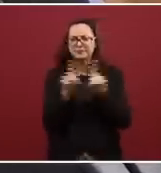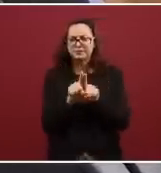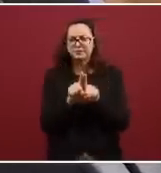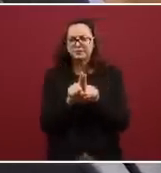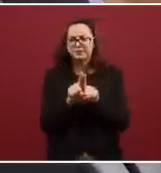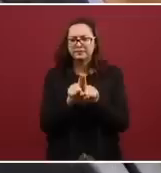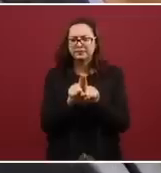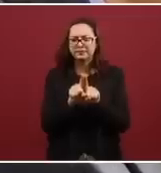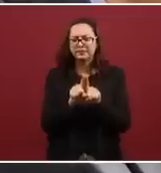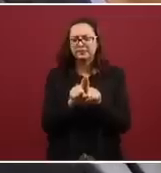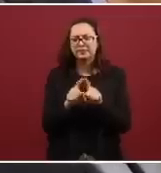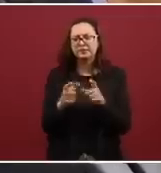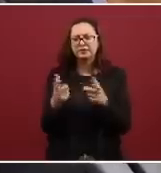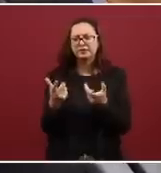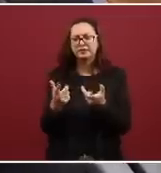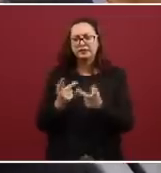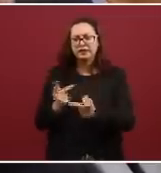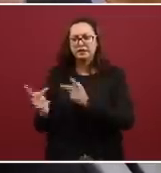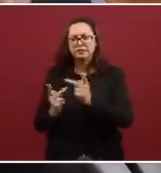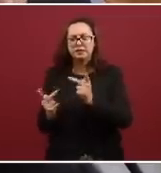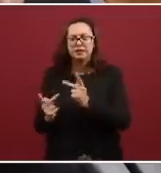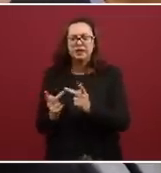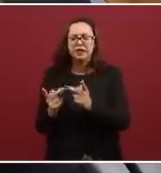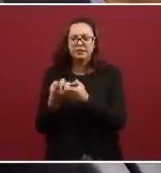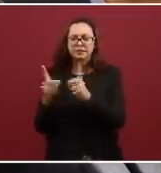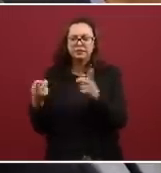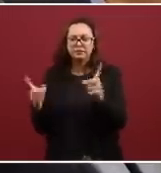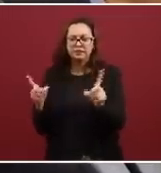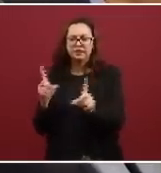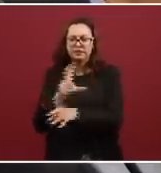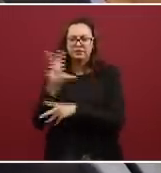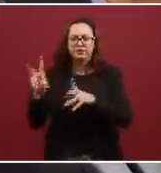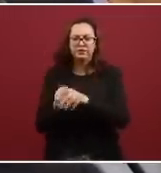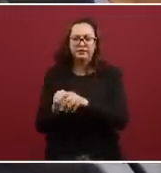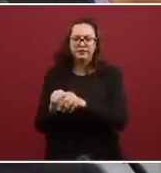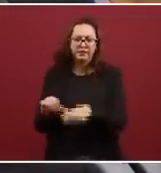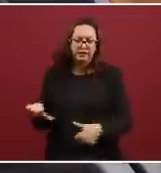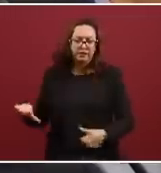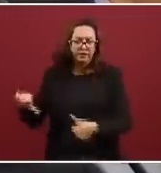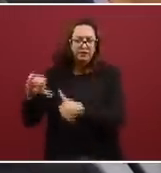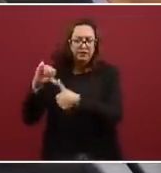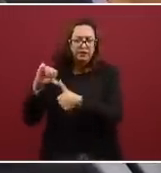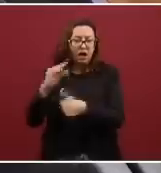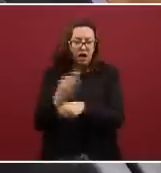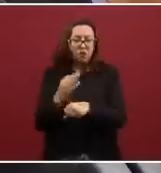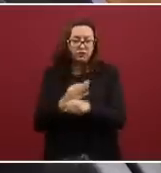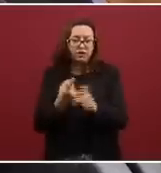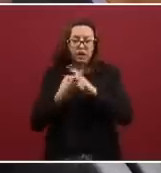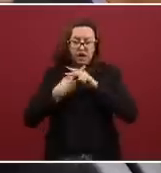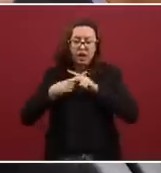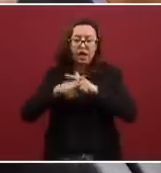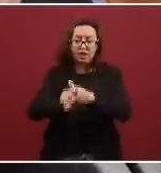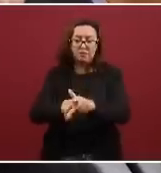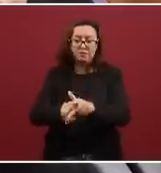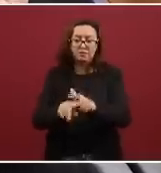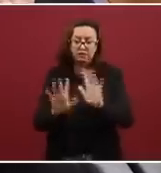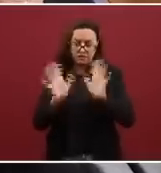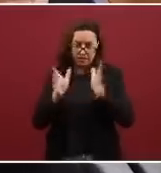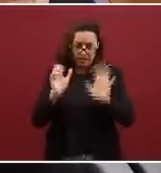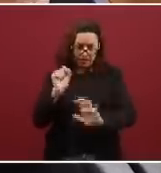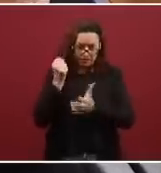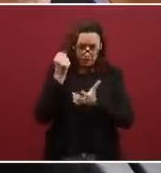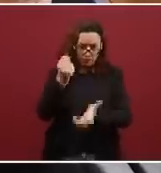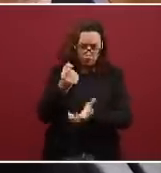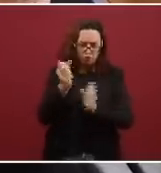con el plan de desarrollo integral para centroamérica siria desde esta etapa estarían operando esos recursos o